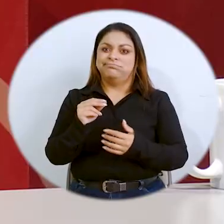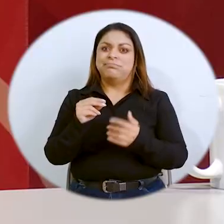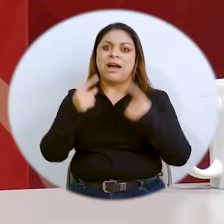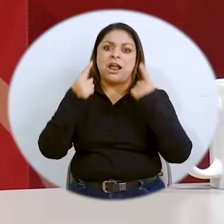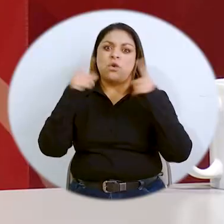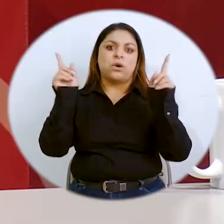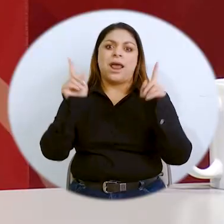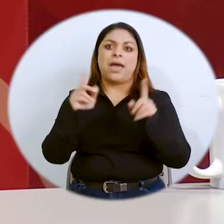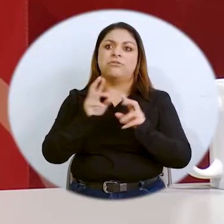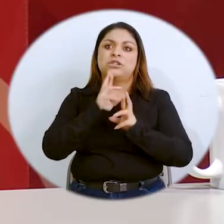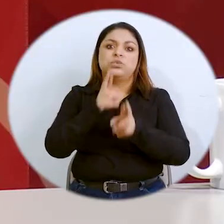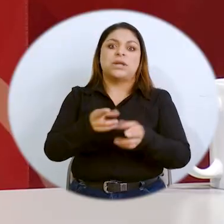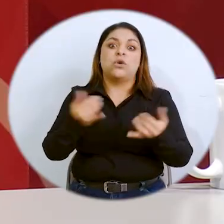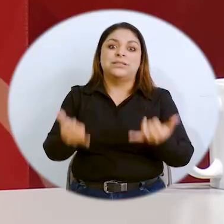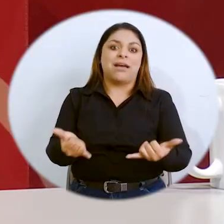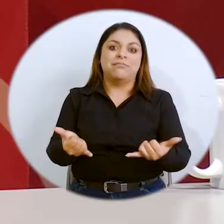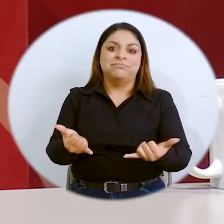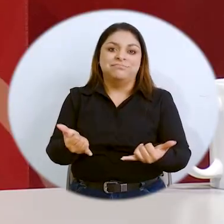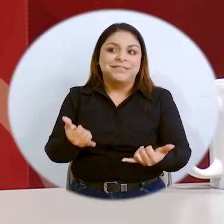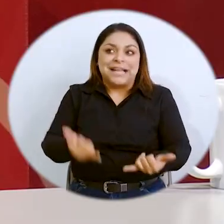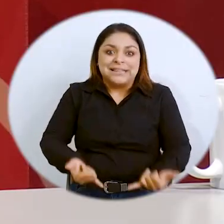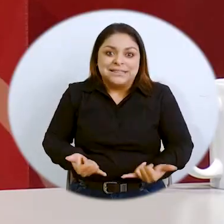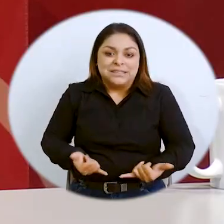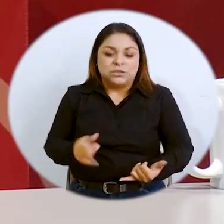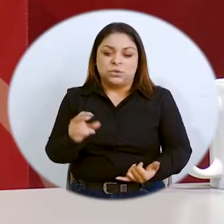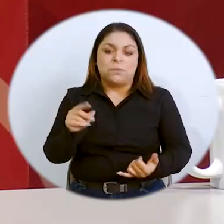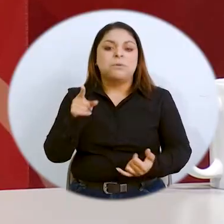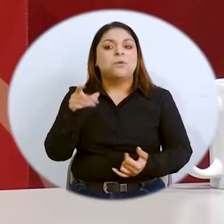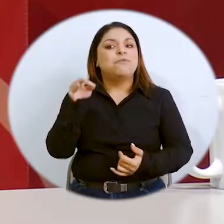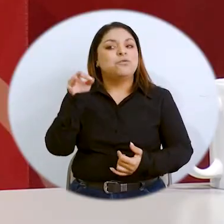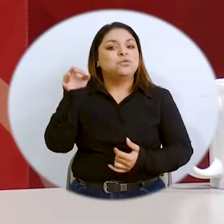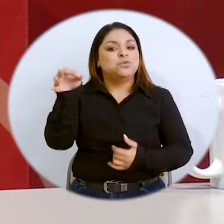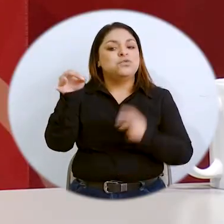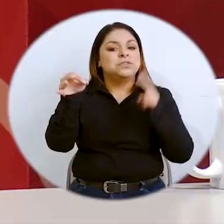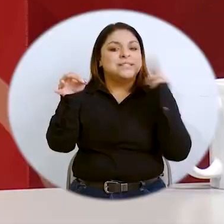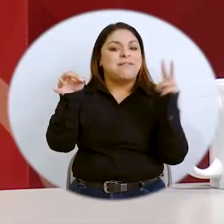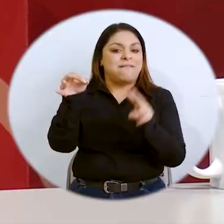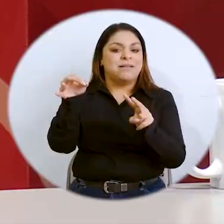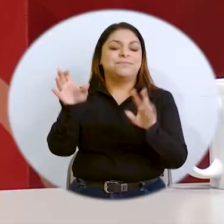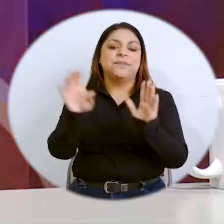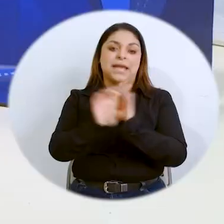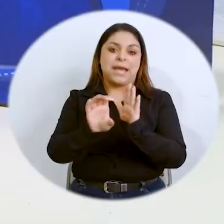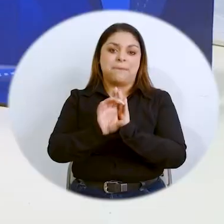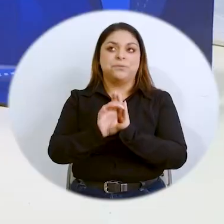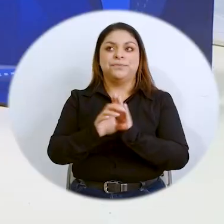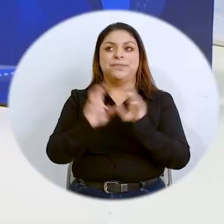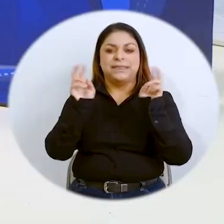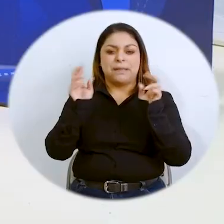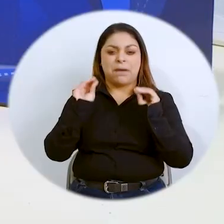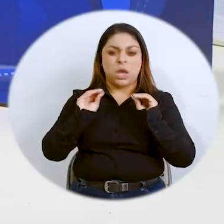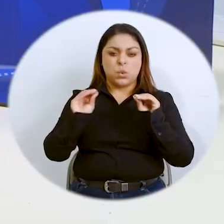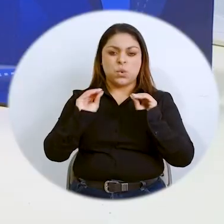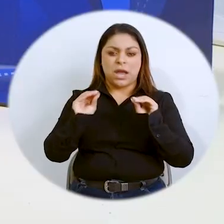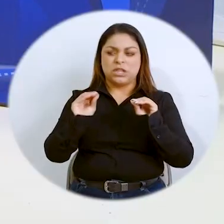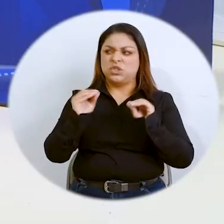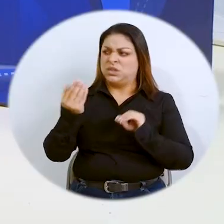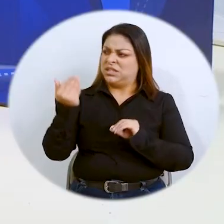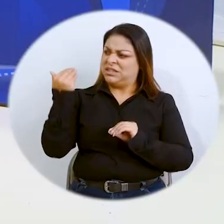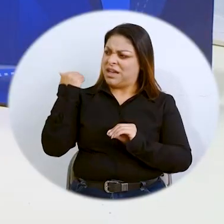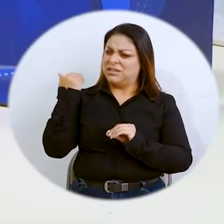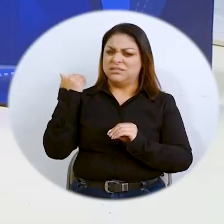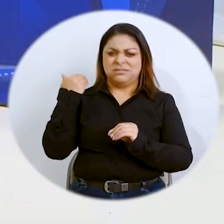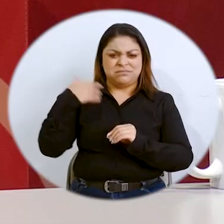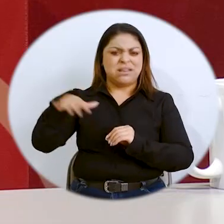los resultados en estos 4 años. Eso marca el futuro de Costa Rica, ¿verdad? Sabemos decisiones que se han tomado, por ejemplo, en el tema de